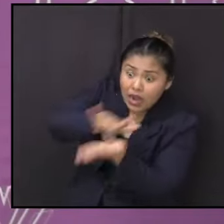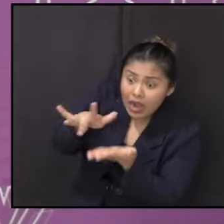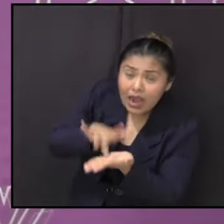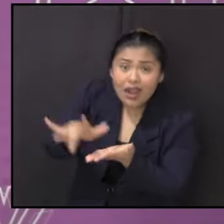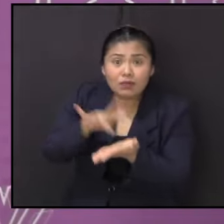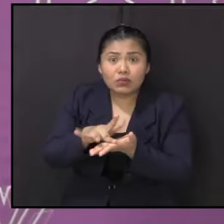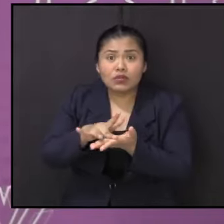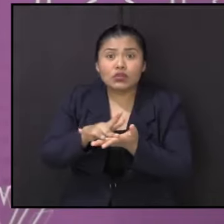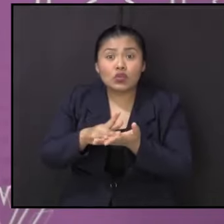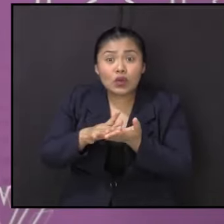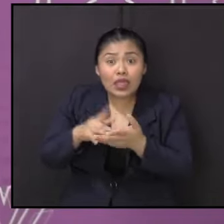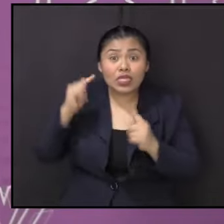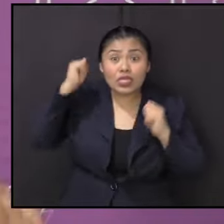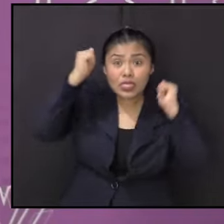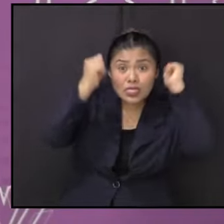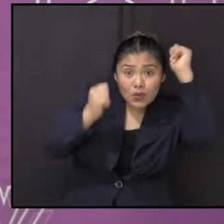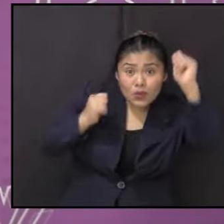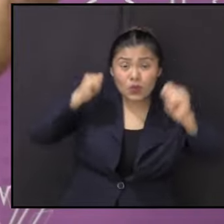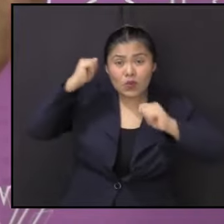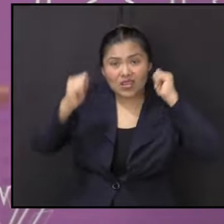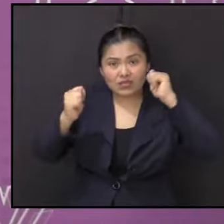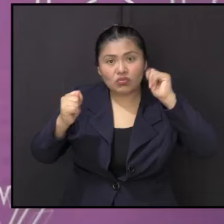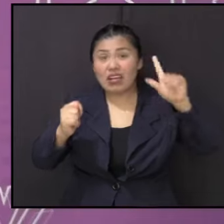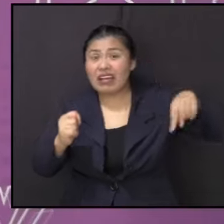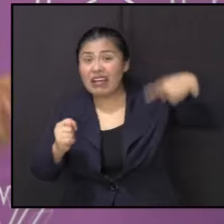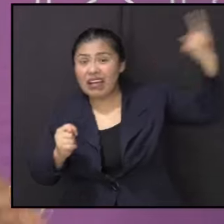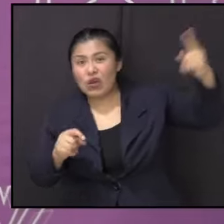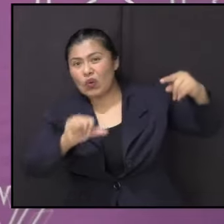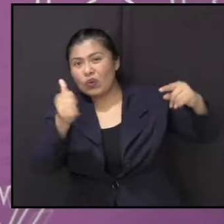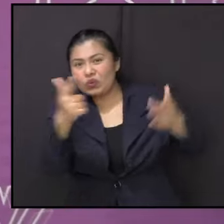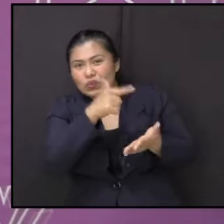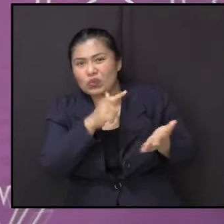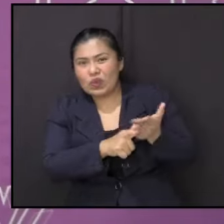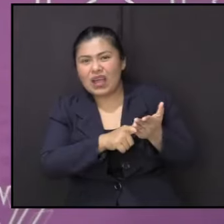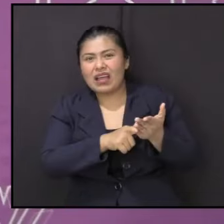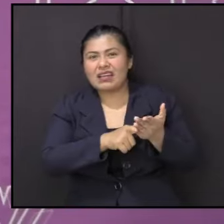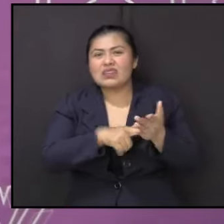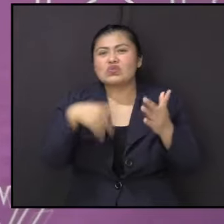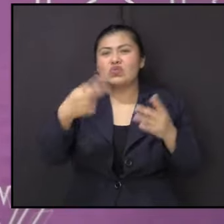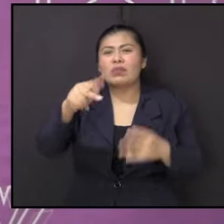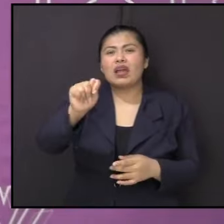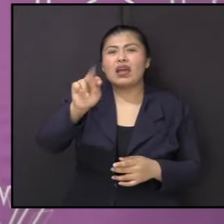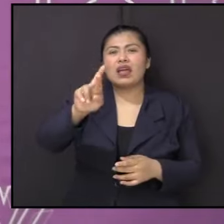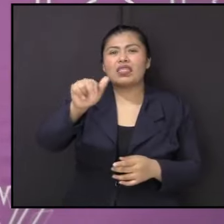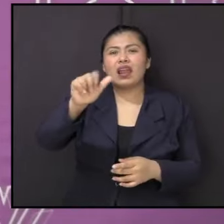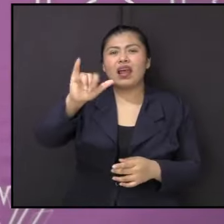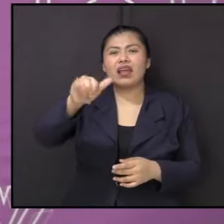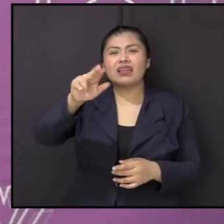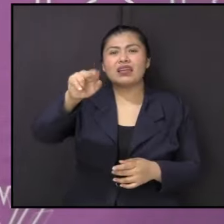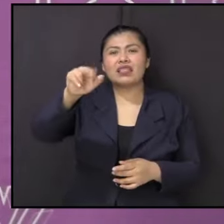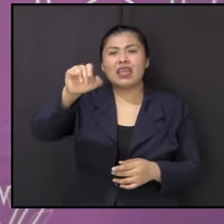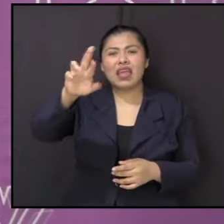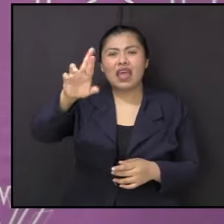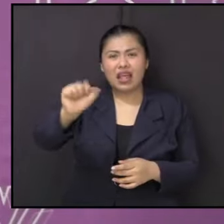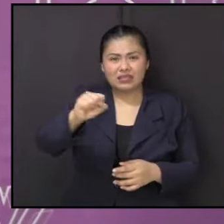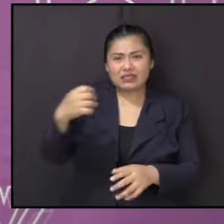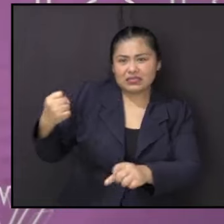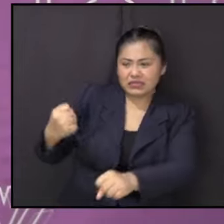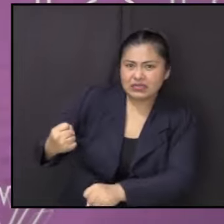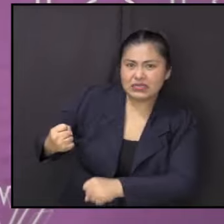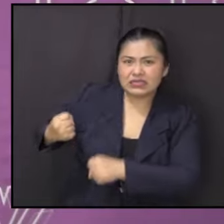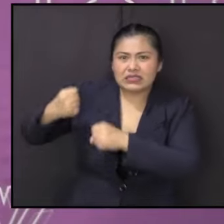En lugar de andar trayendo trajineras que son de otro lugar, que son de otra cultura, poder desarrollar a nuestros propios lancheros